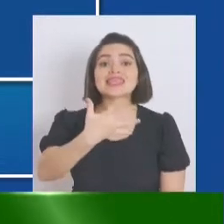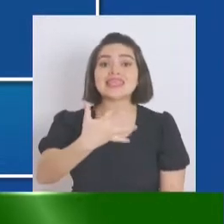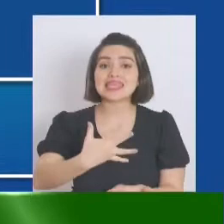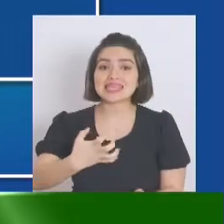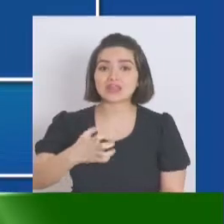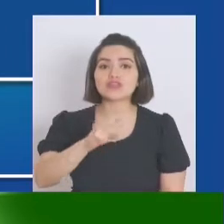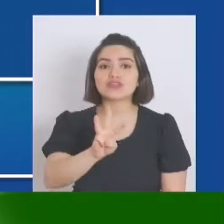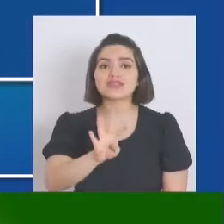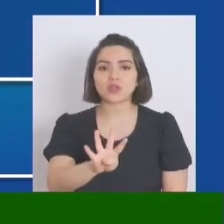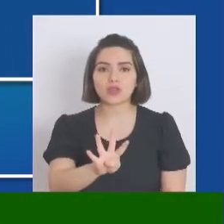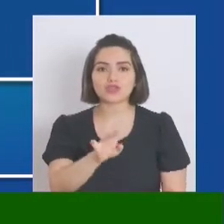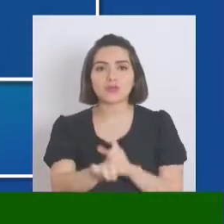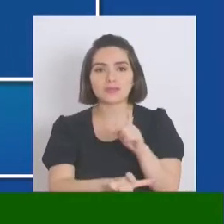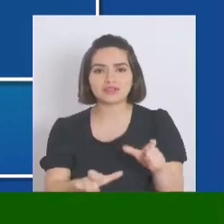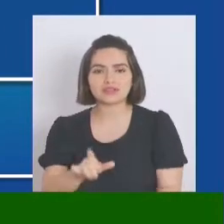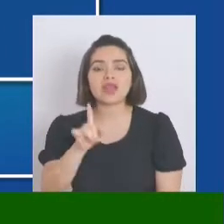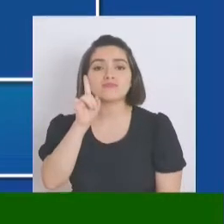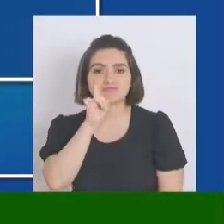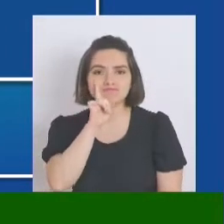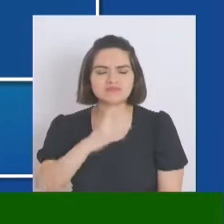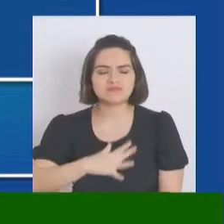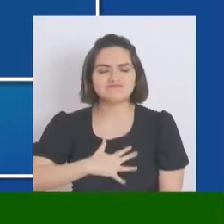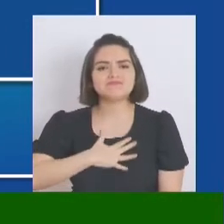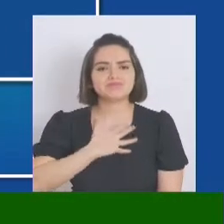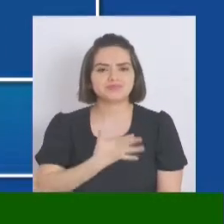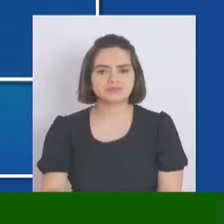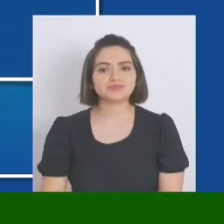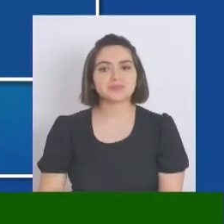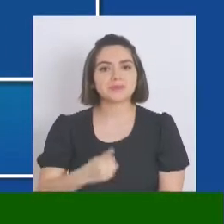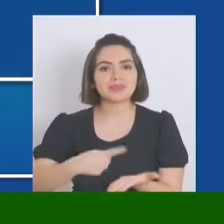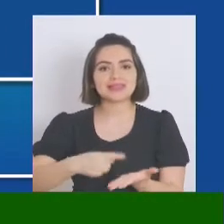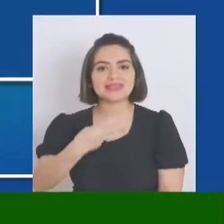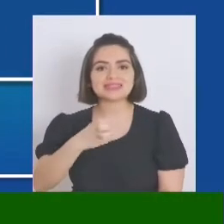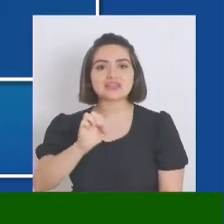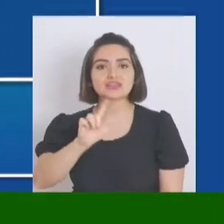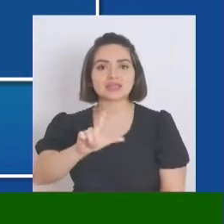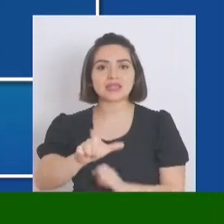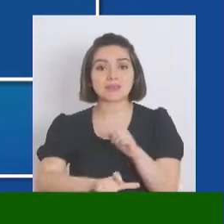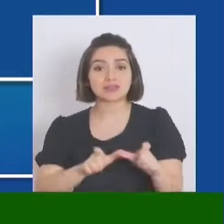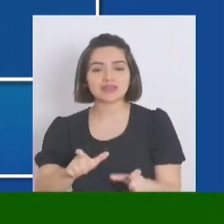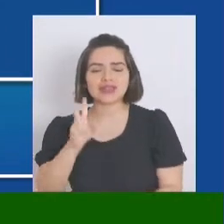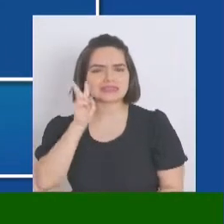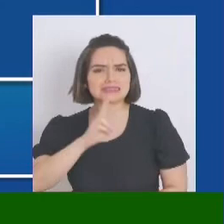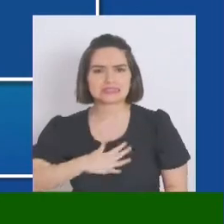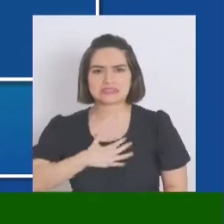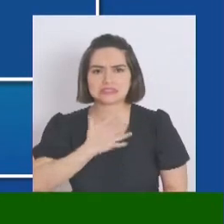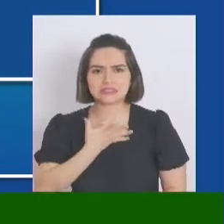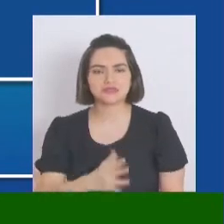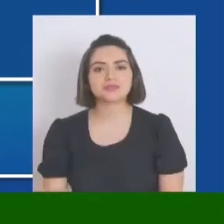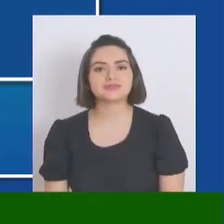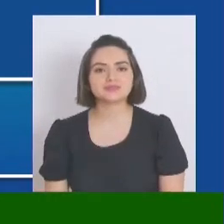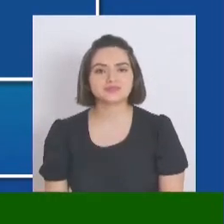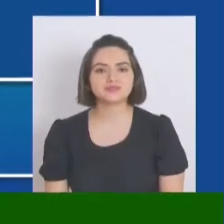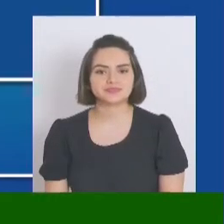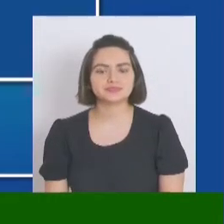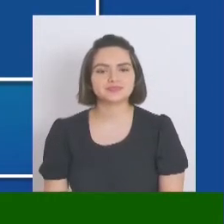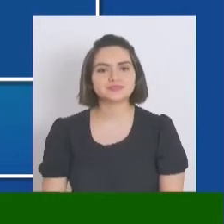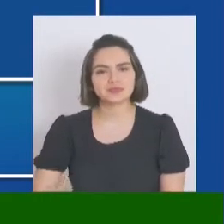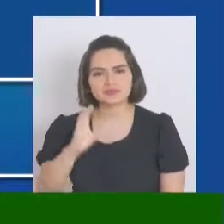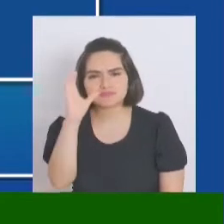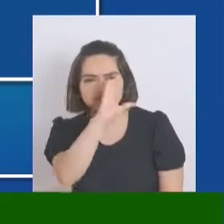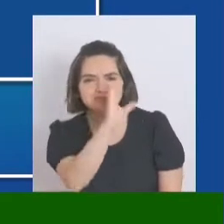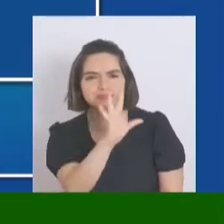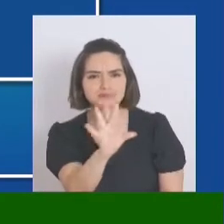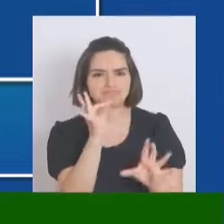2.534 son personas sintomáticas y 1.307 asintomáticas pesquisados por